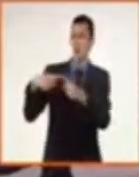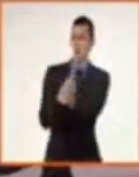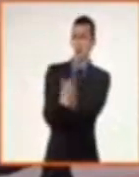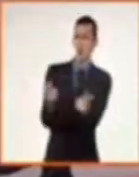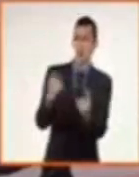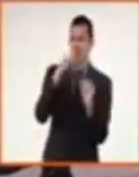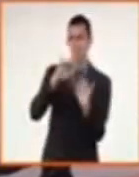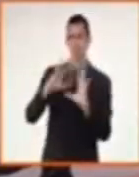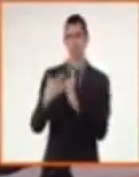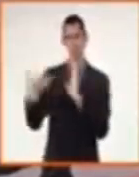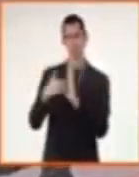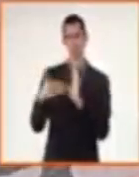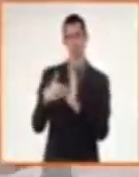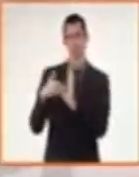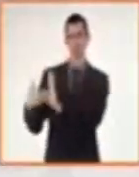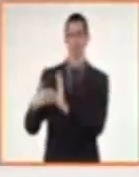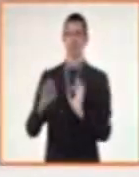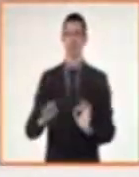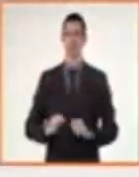resbala.